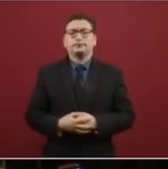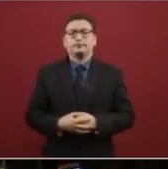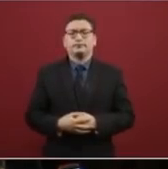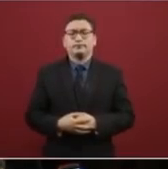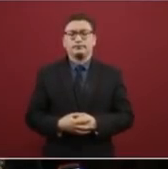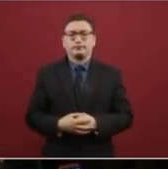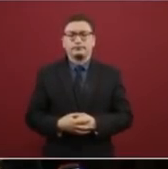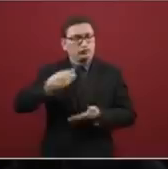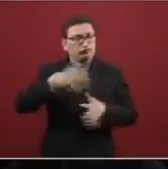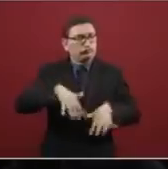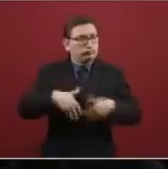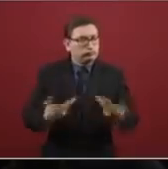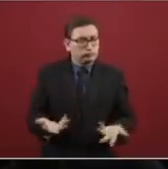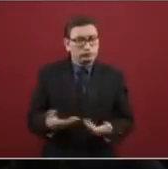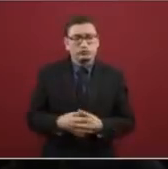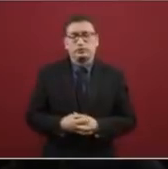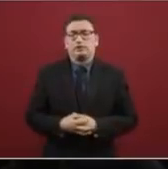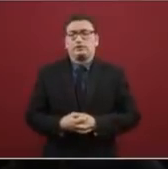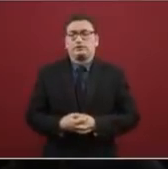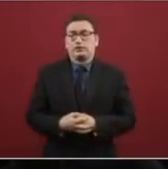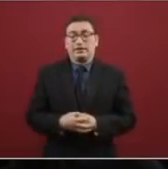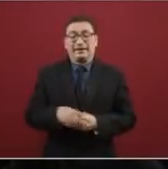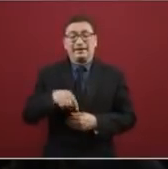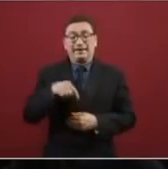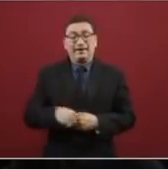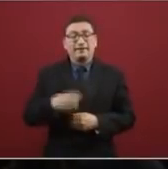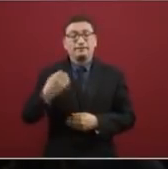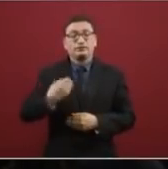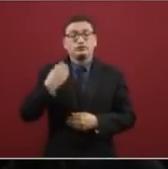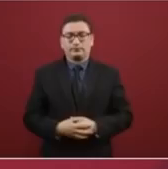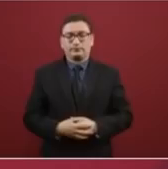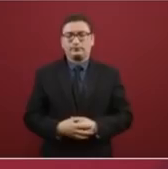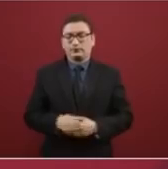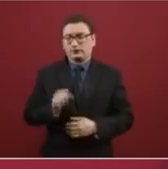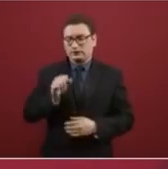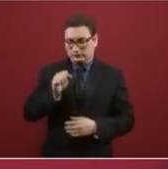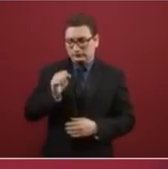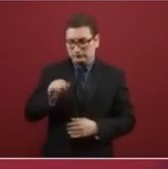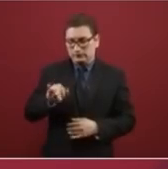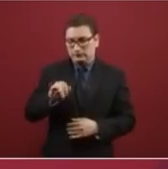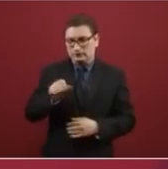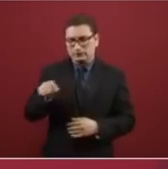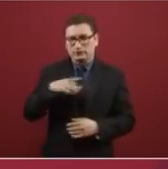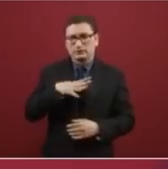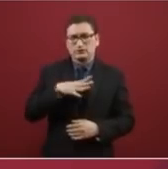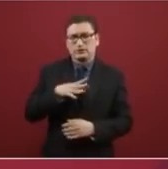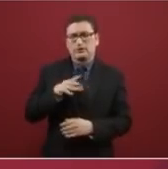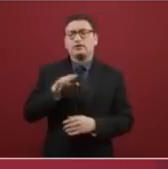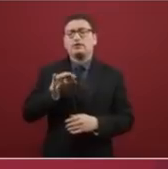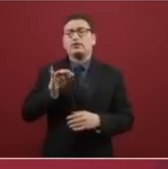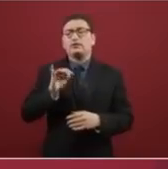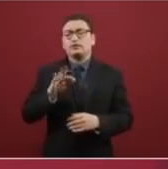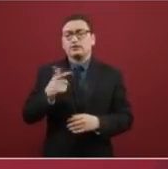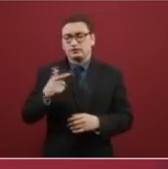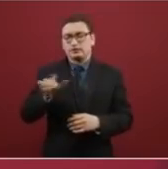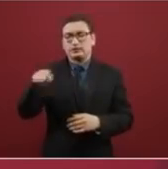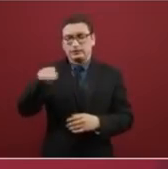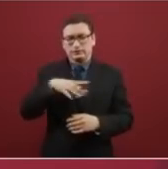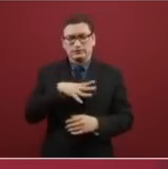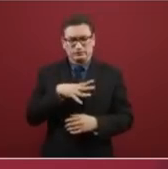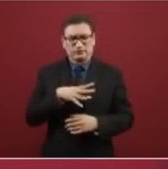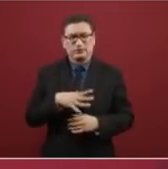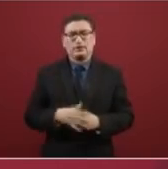pendiente de la investigación. Y el tema lo tiene en efecto la Fiscalía General, que,